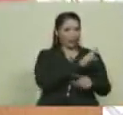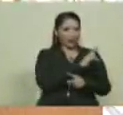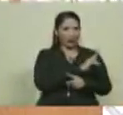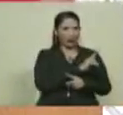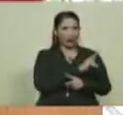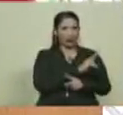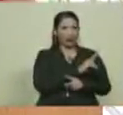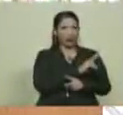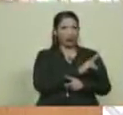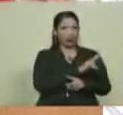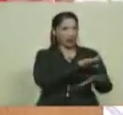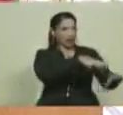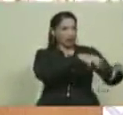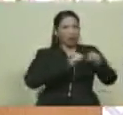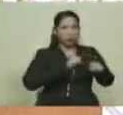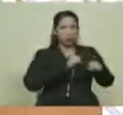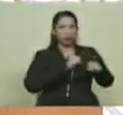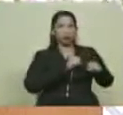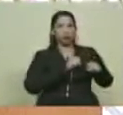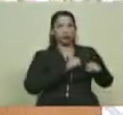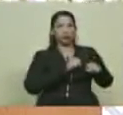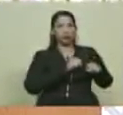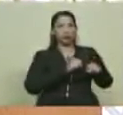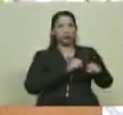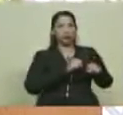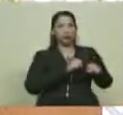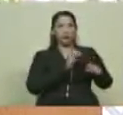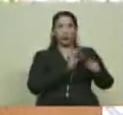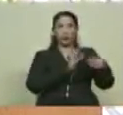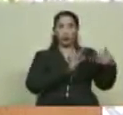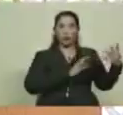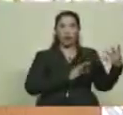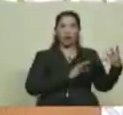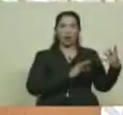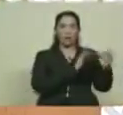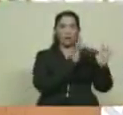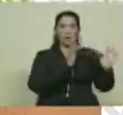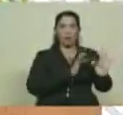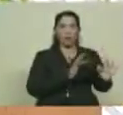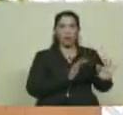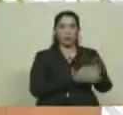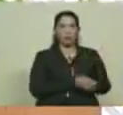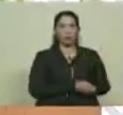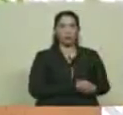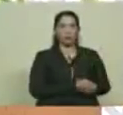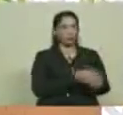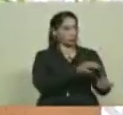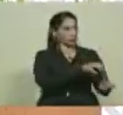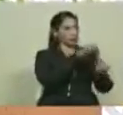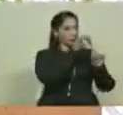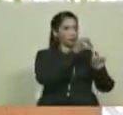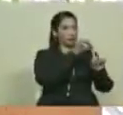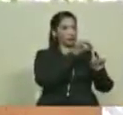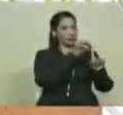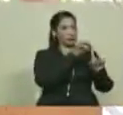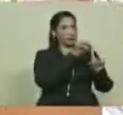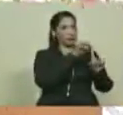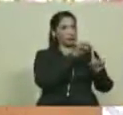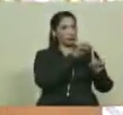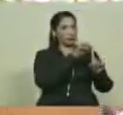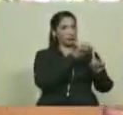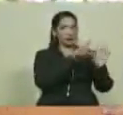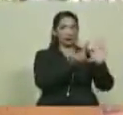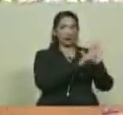agarró el Congreso que funcionaba en ese momento y de ser un Congreso electo con dos cámaras para